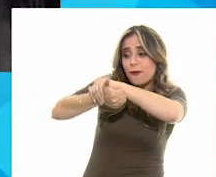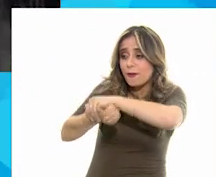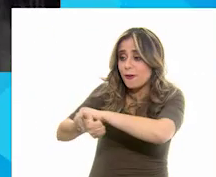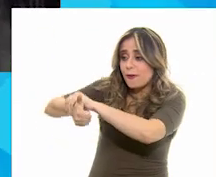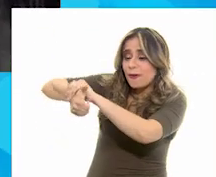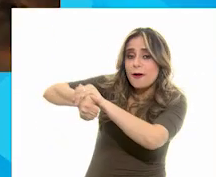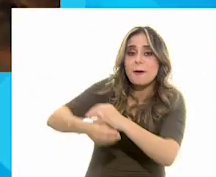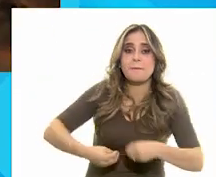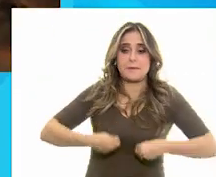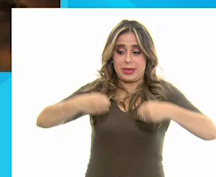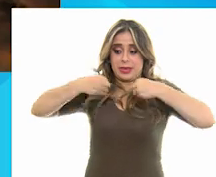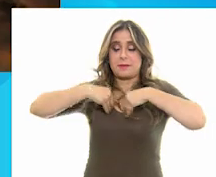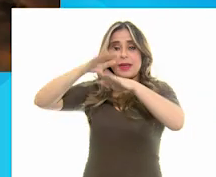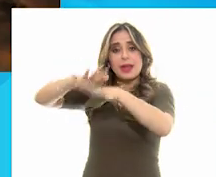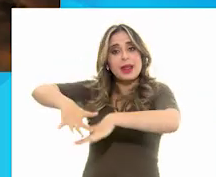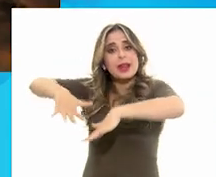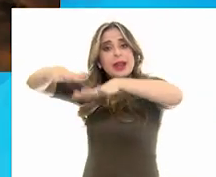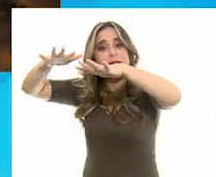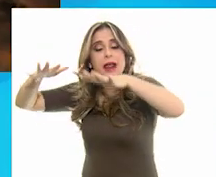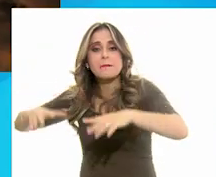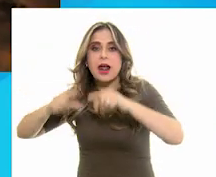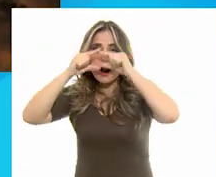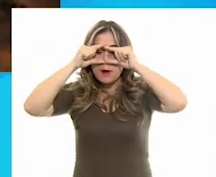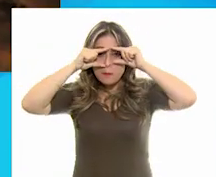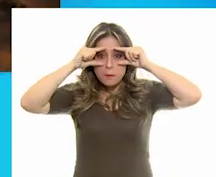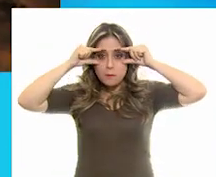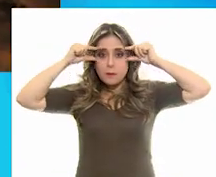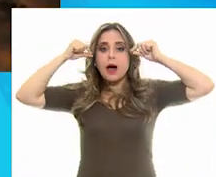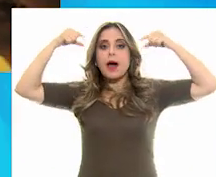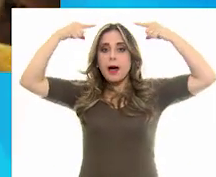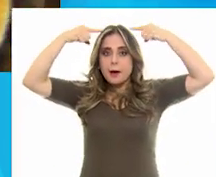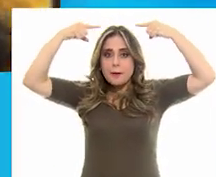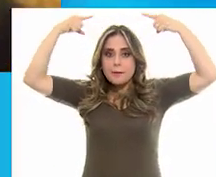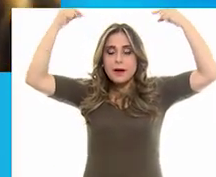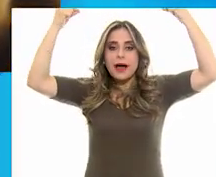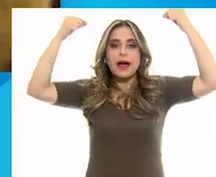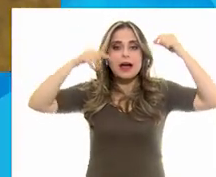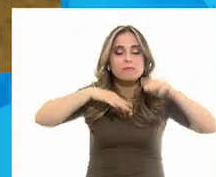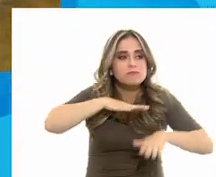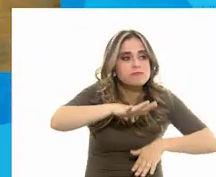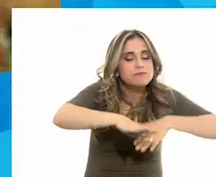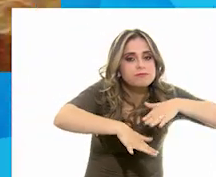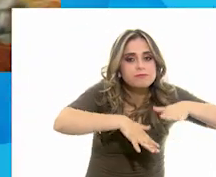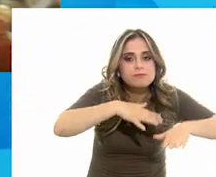el manglar, también un mapache y un lindo